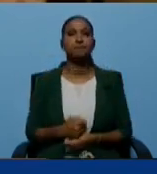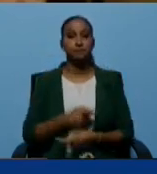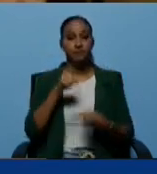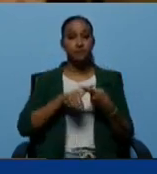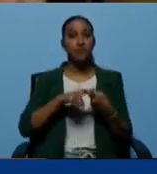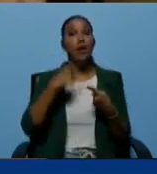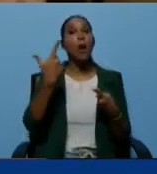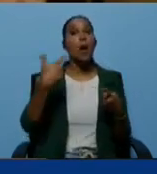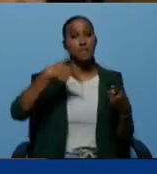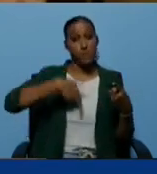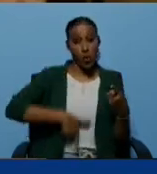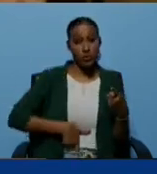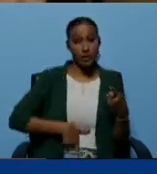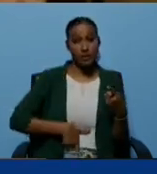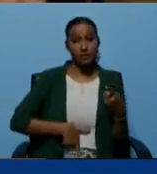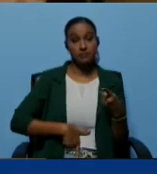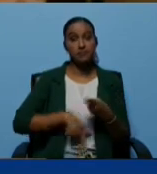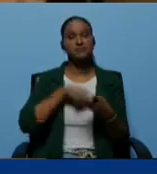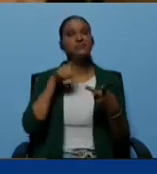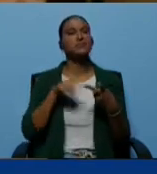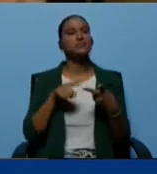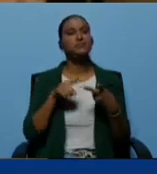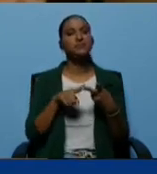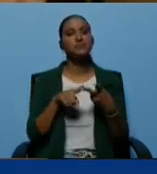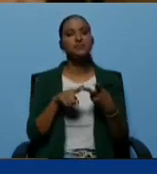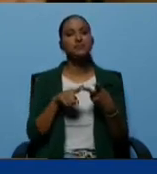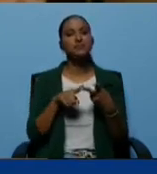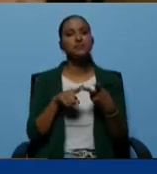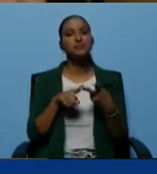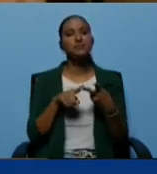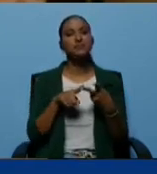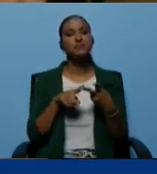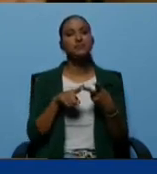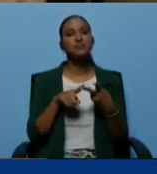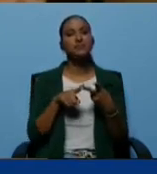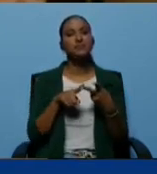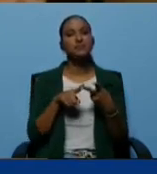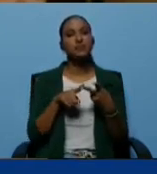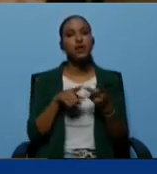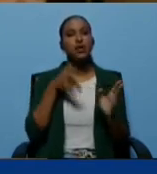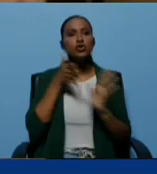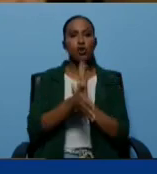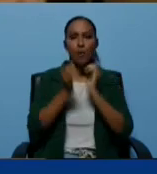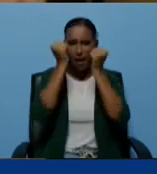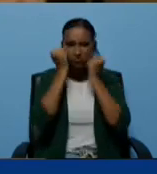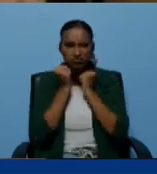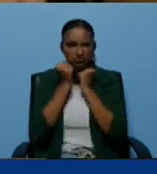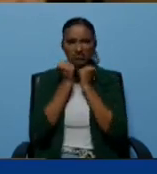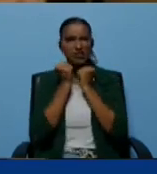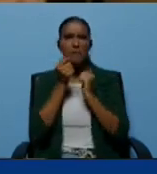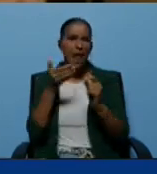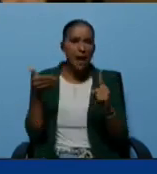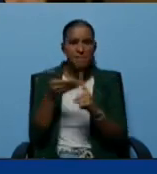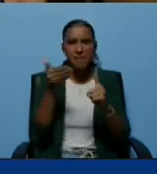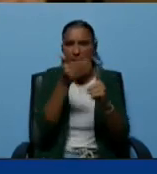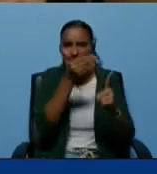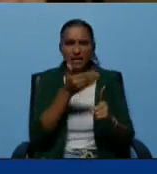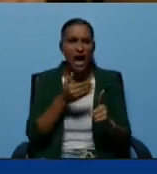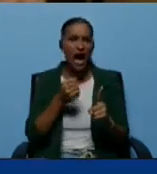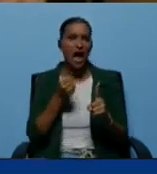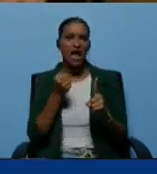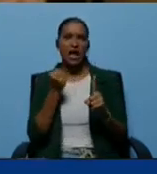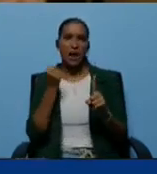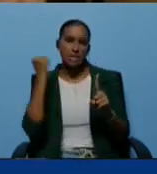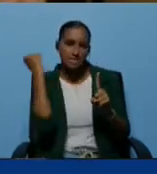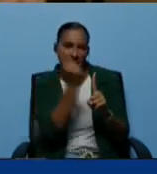armas de fuego, asociación para delinquir y terrorismo. Es lo que se merecen. Y el